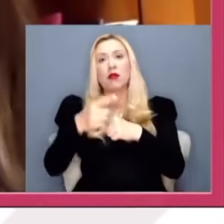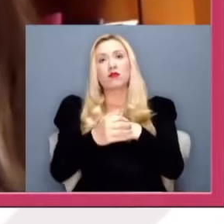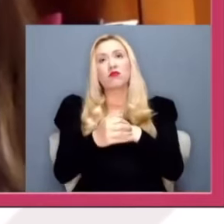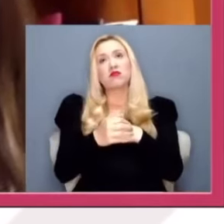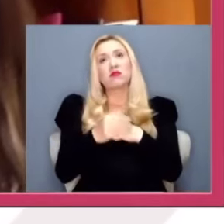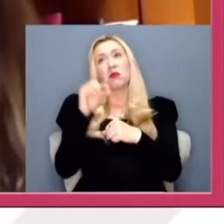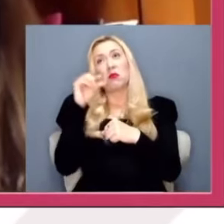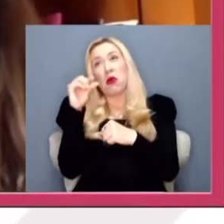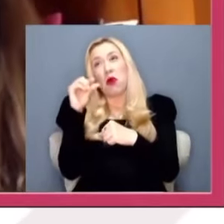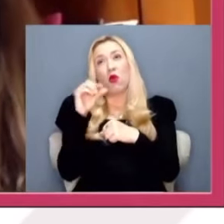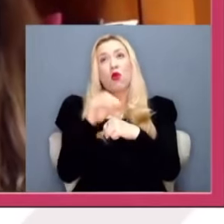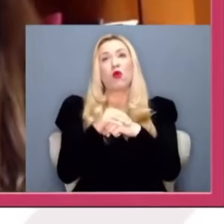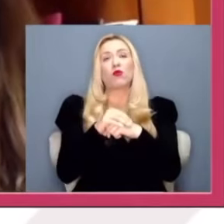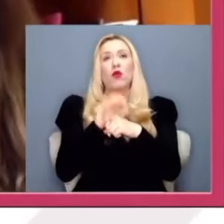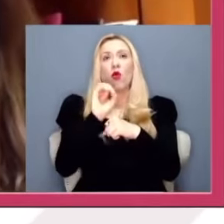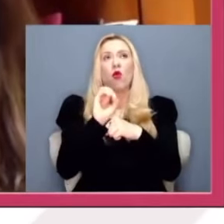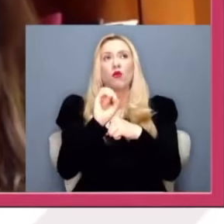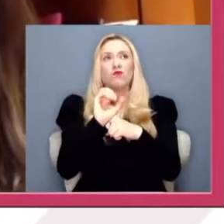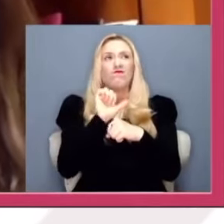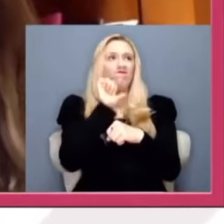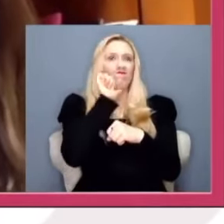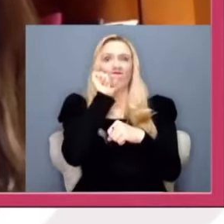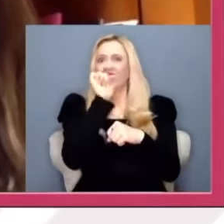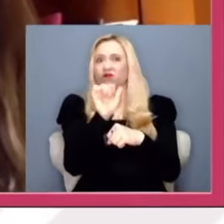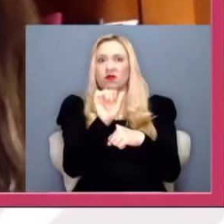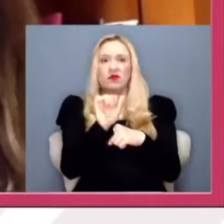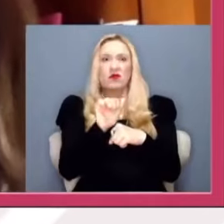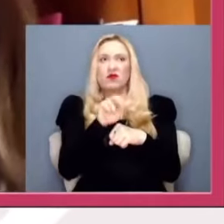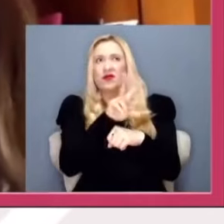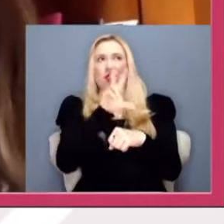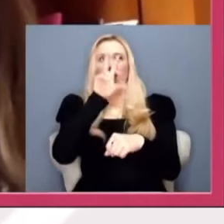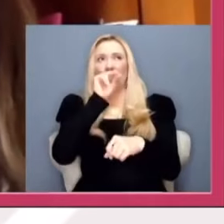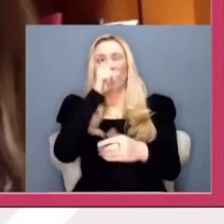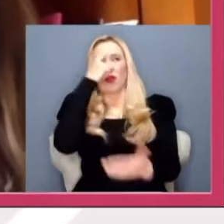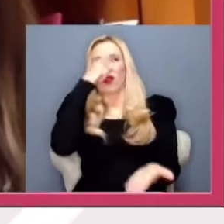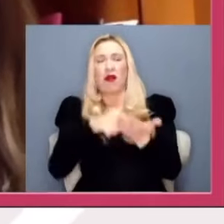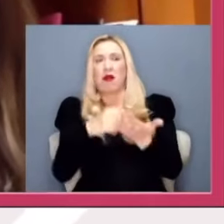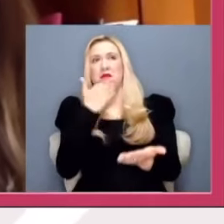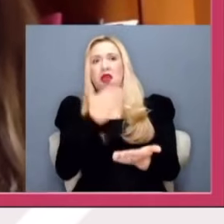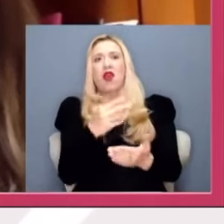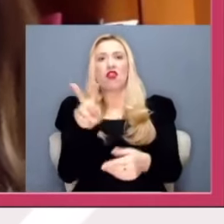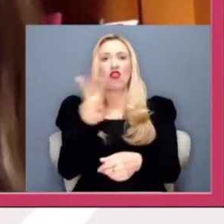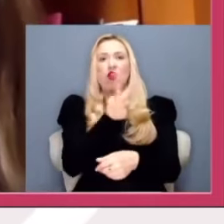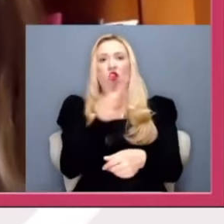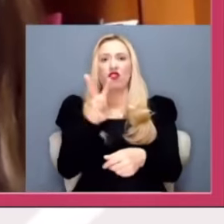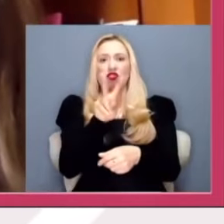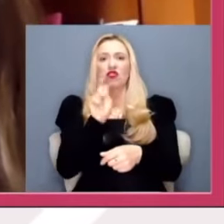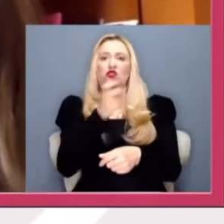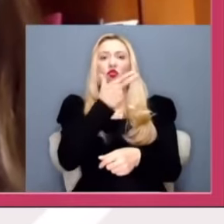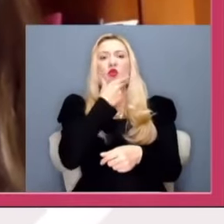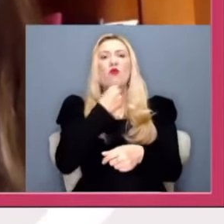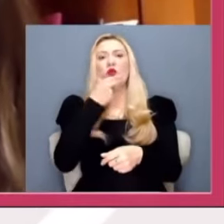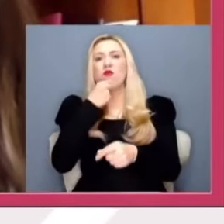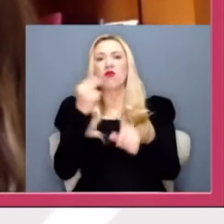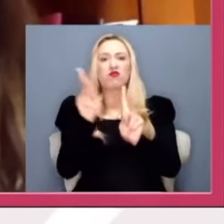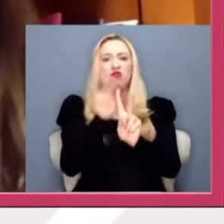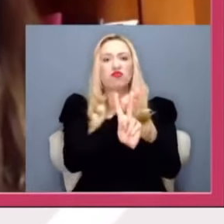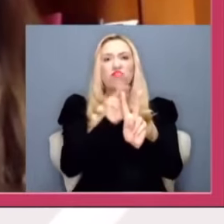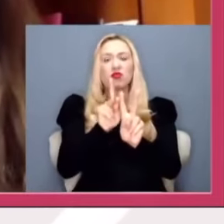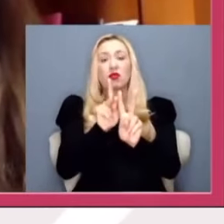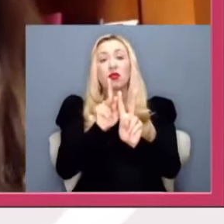o nada que dos personas del mismo sexo vivan juntas como pareja en la Ciudad de México es del